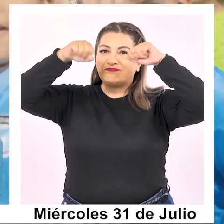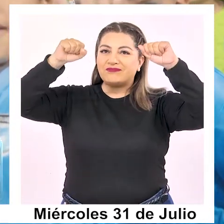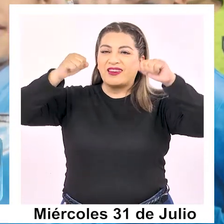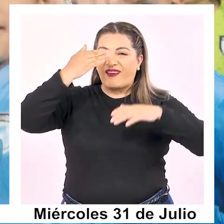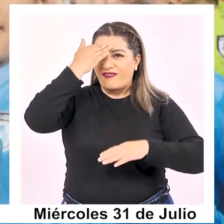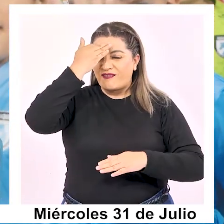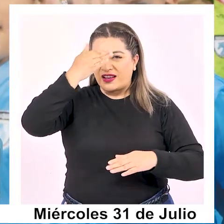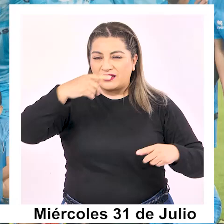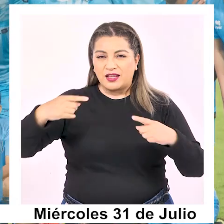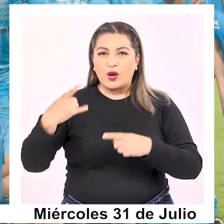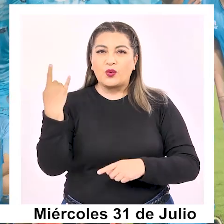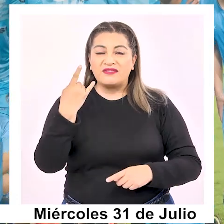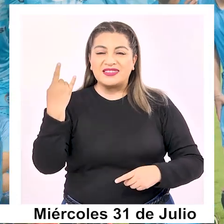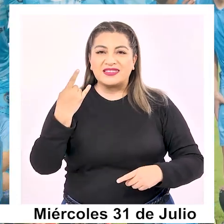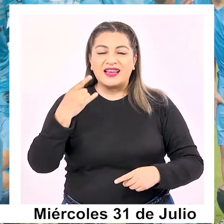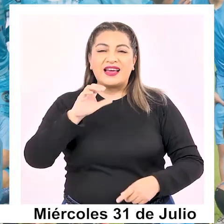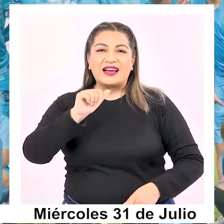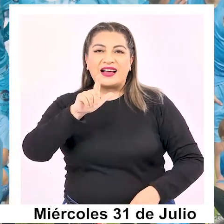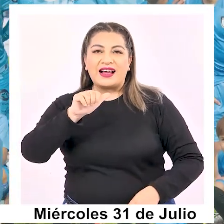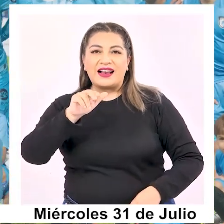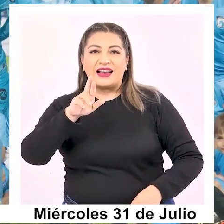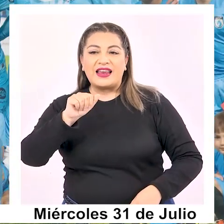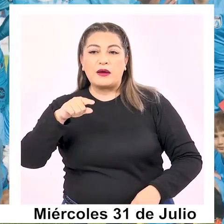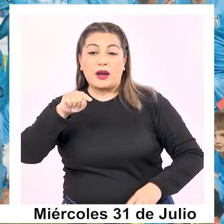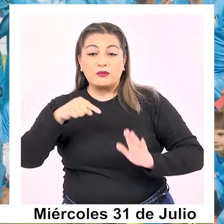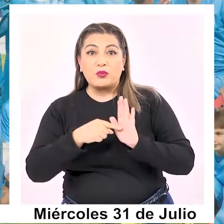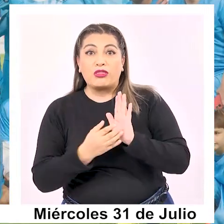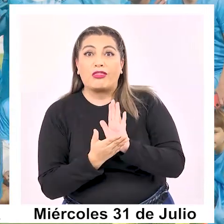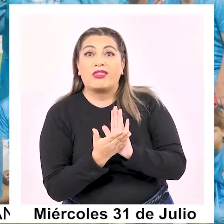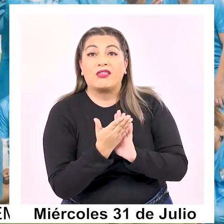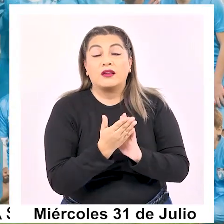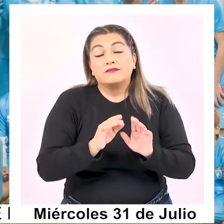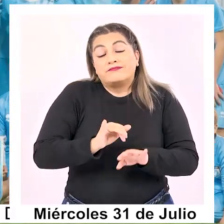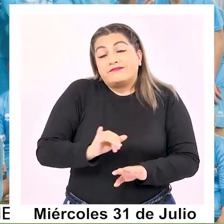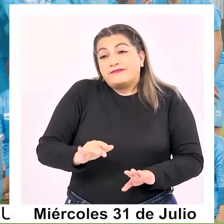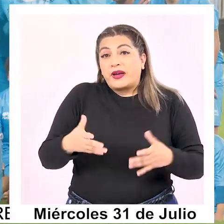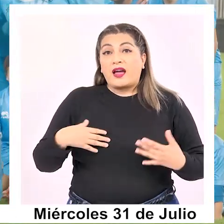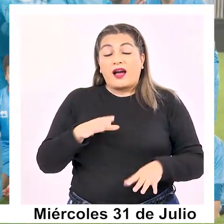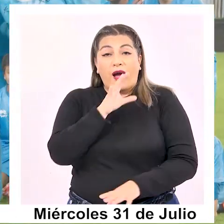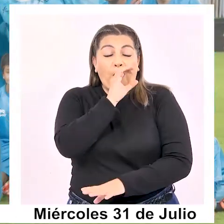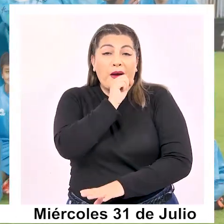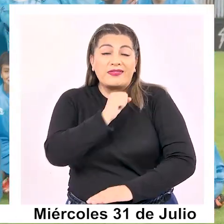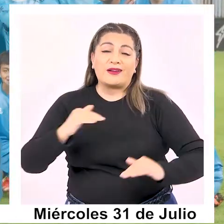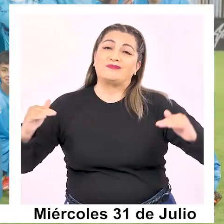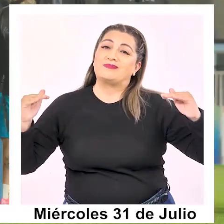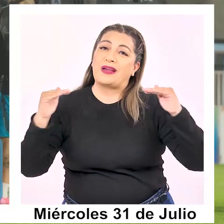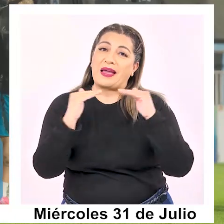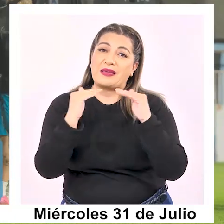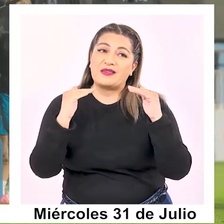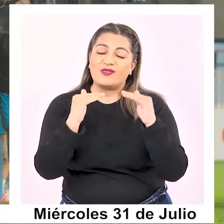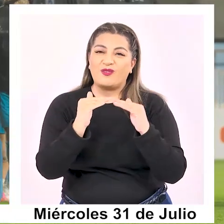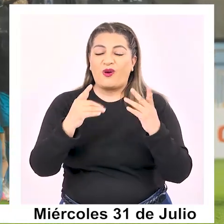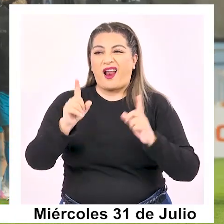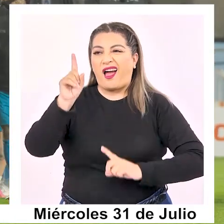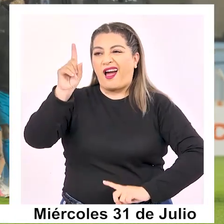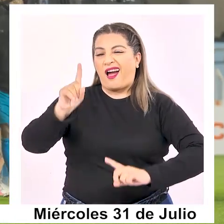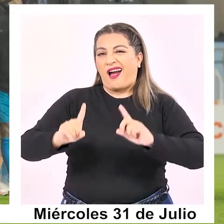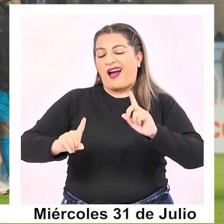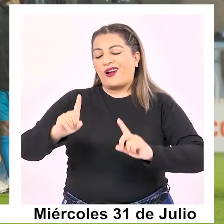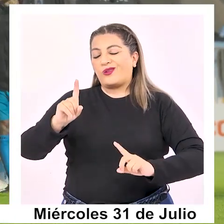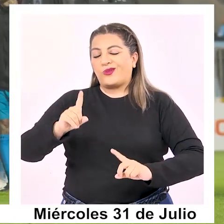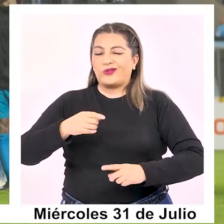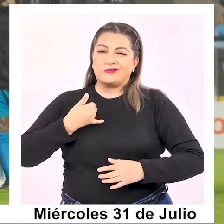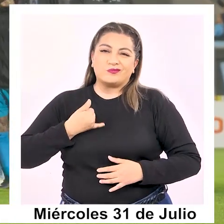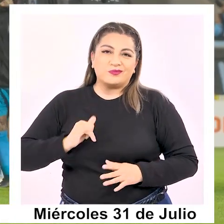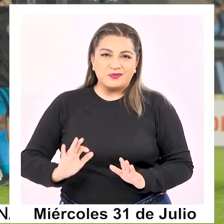Lacalera para afianzarse en la tabla, al final debieron conformarse con un empate el que dejó un sabor amargo entre